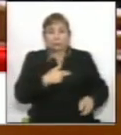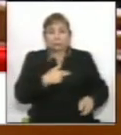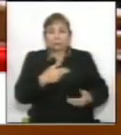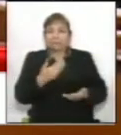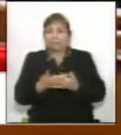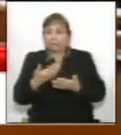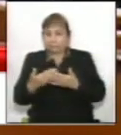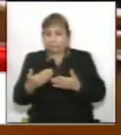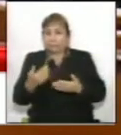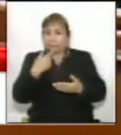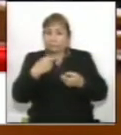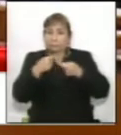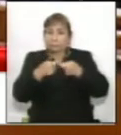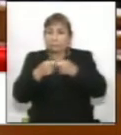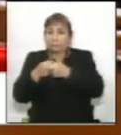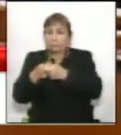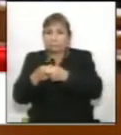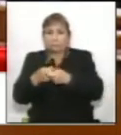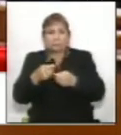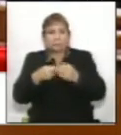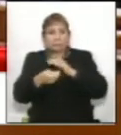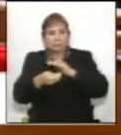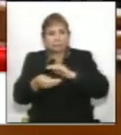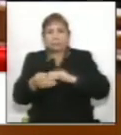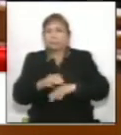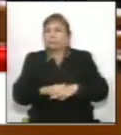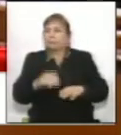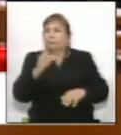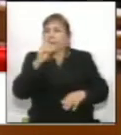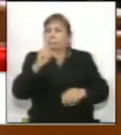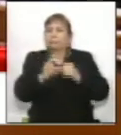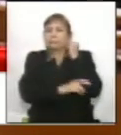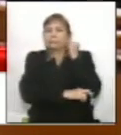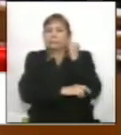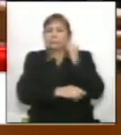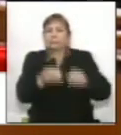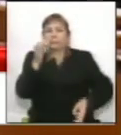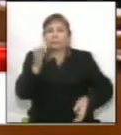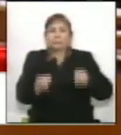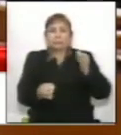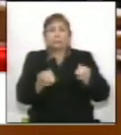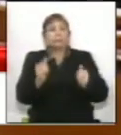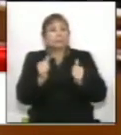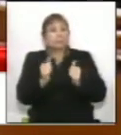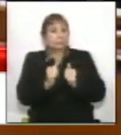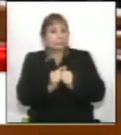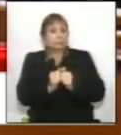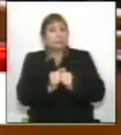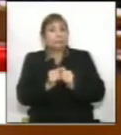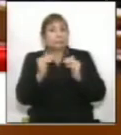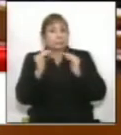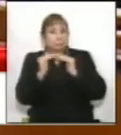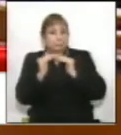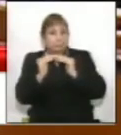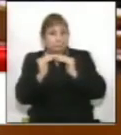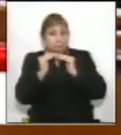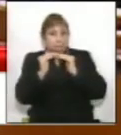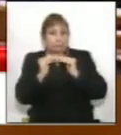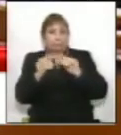fundamental es la lucha contra la corrupción, por un país con justicia y equidad. Desde aquí,